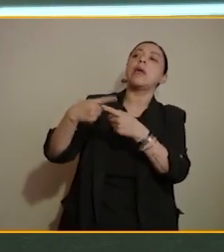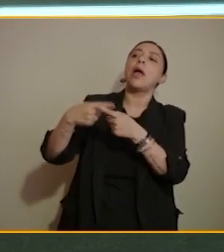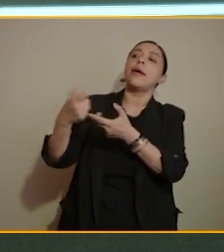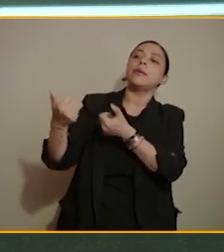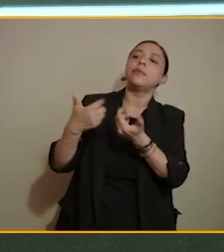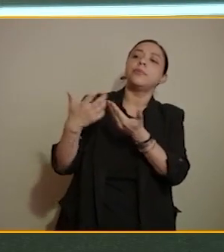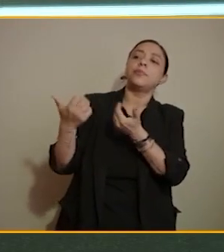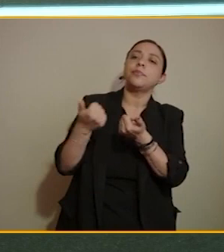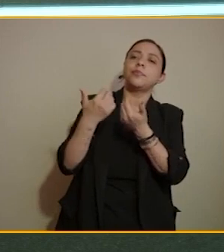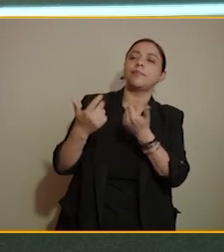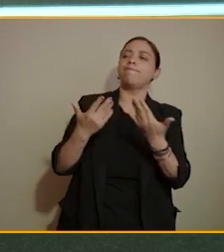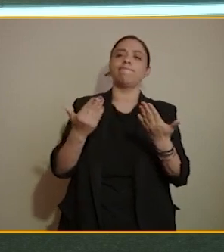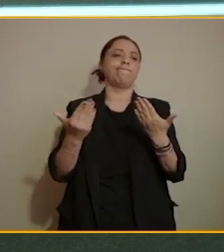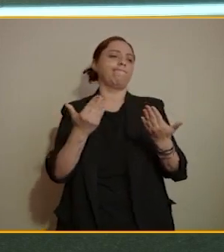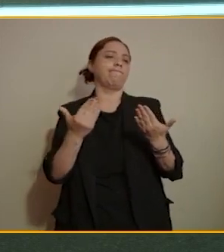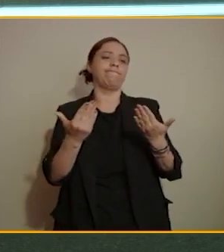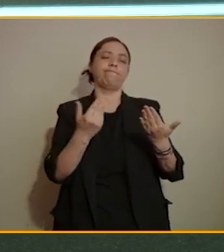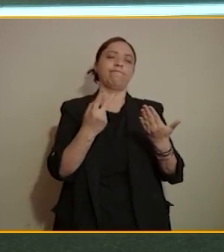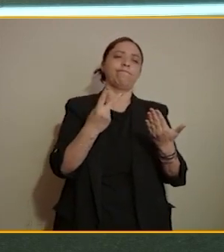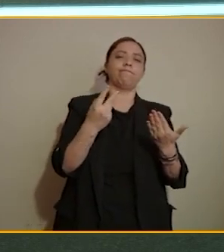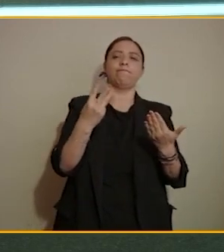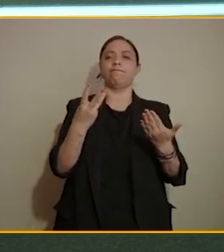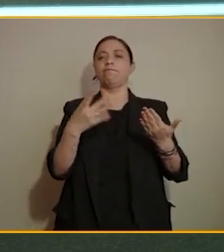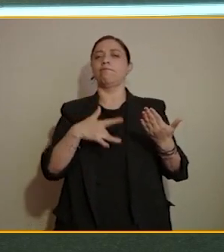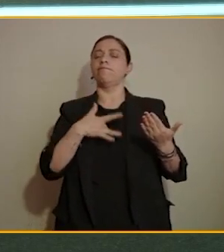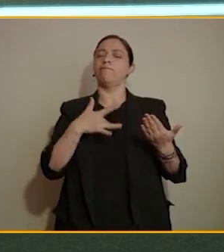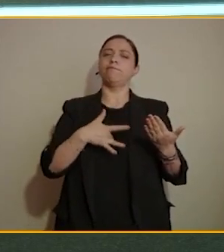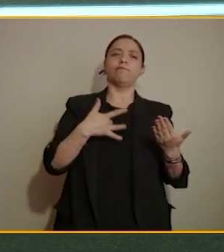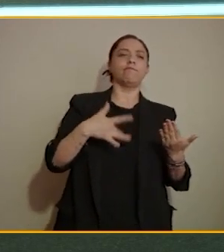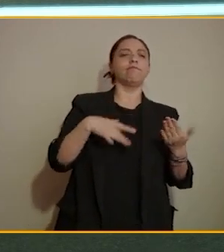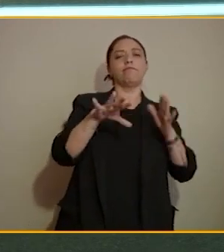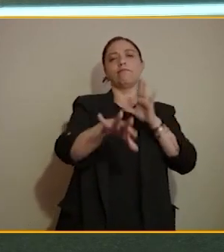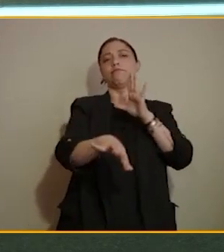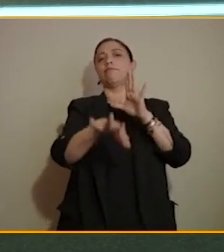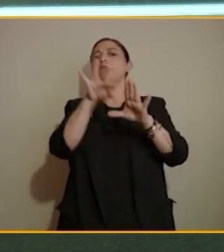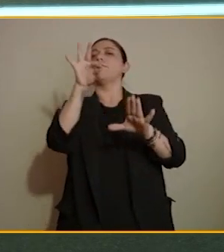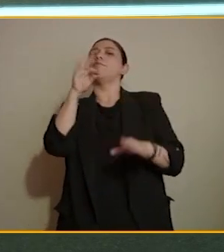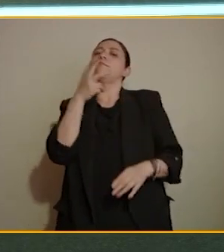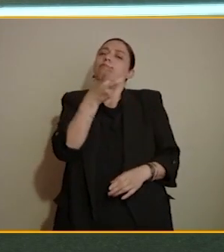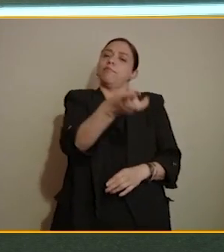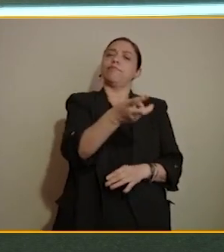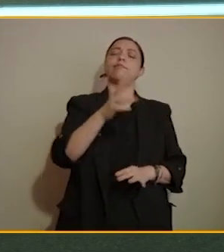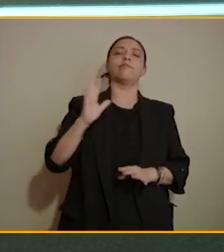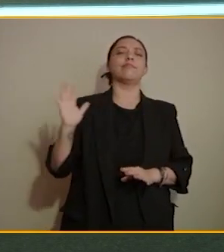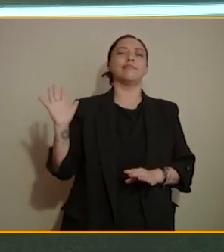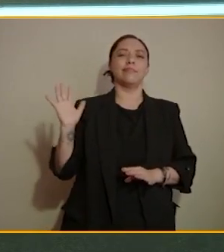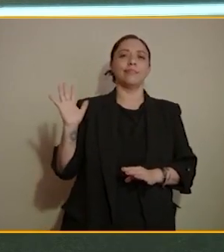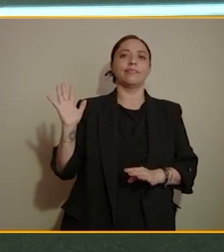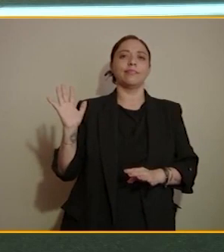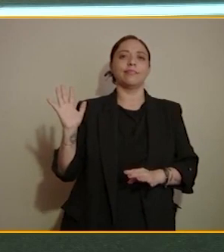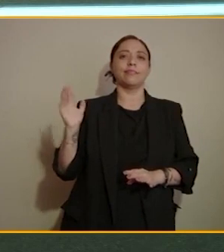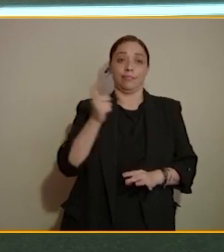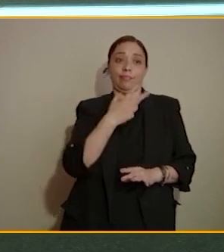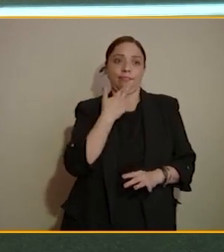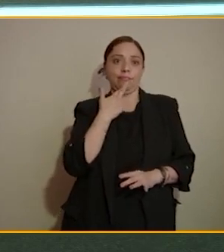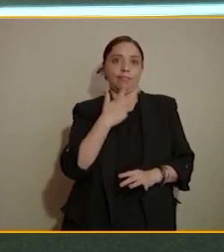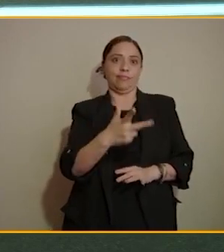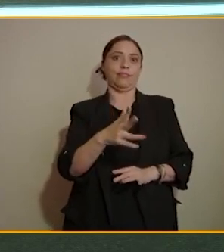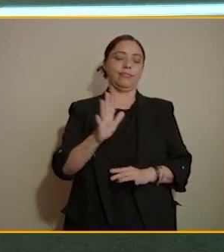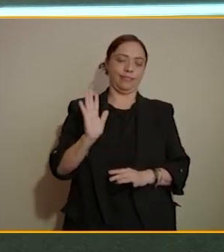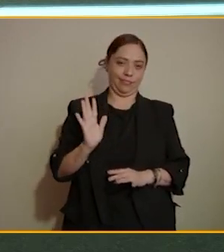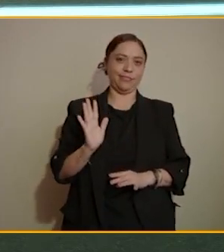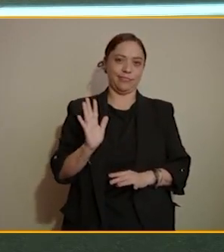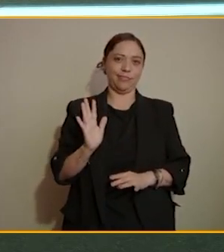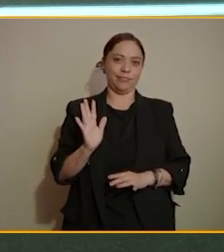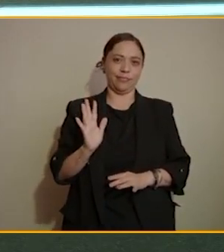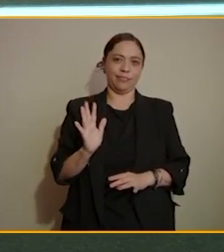entre 2 ofertas, 2 o 3 o 4 y dicen, este es mi gallo, es el mejor de todos. ¿Qué